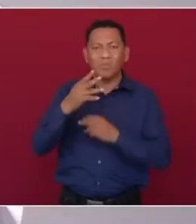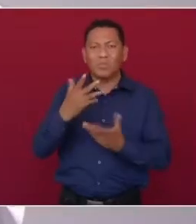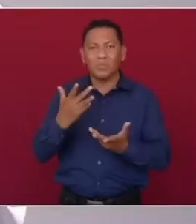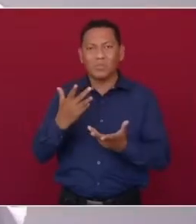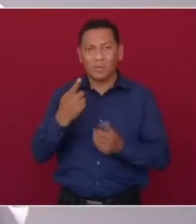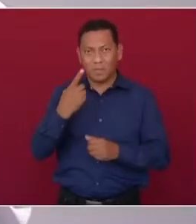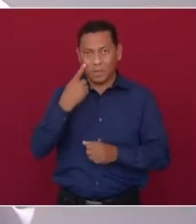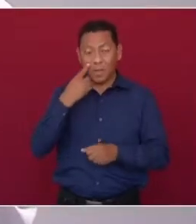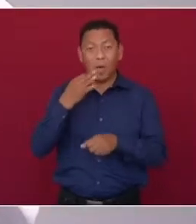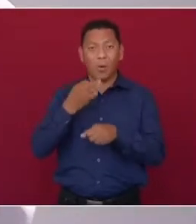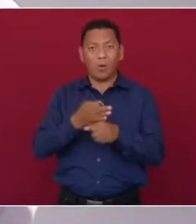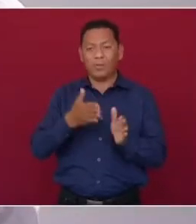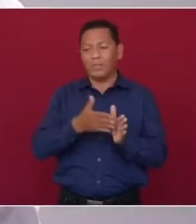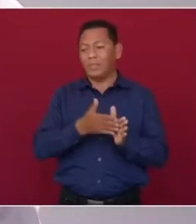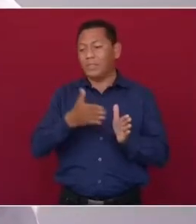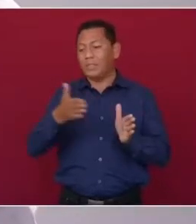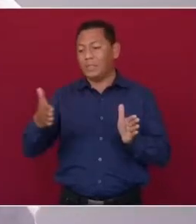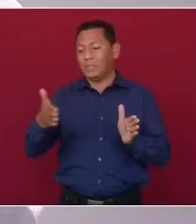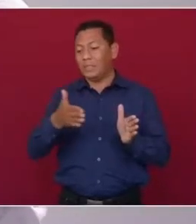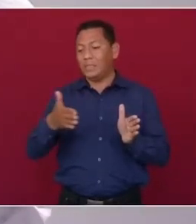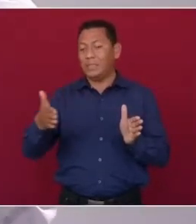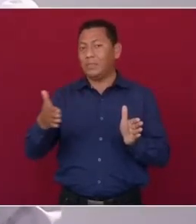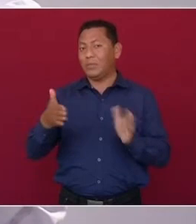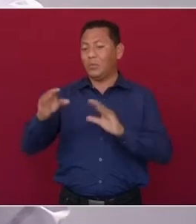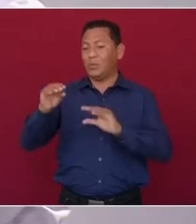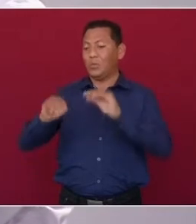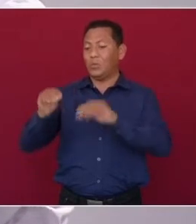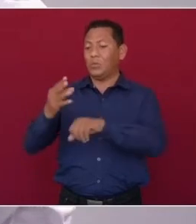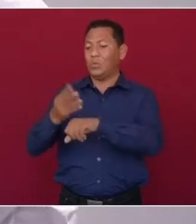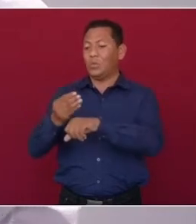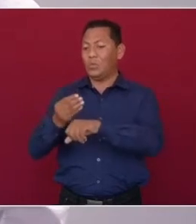estamos en la fase constructiva, todos ustedes lo saben.